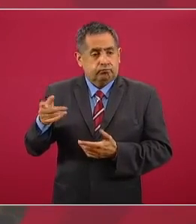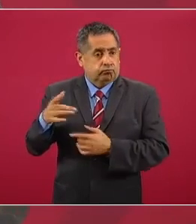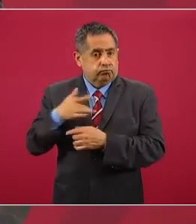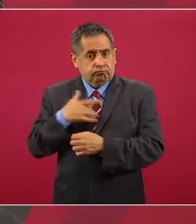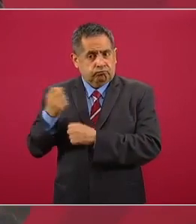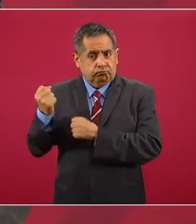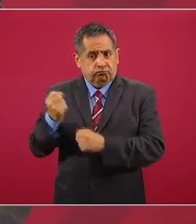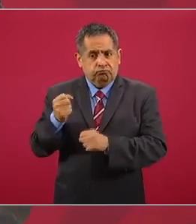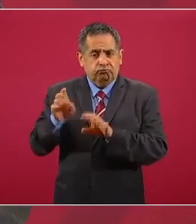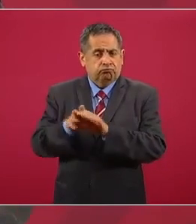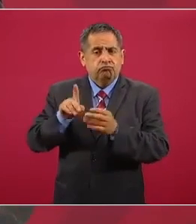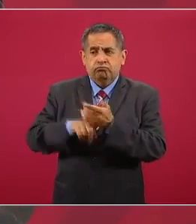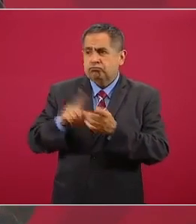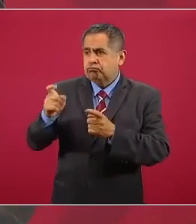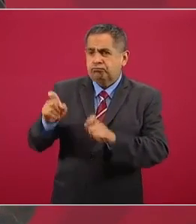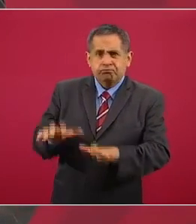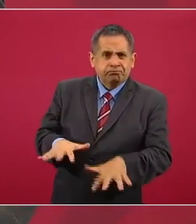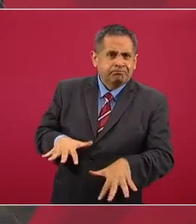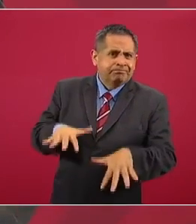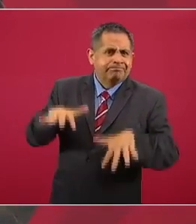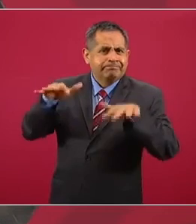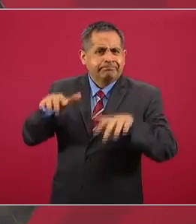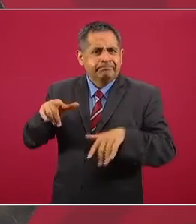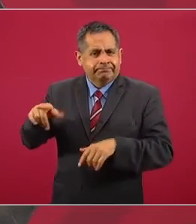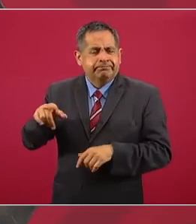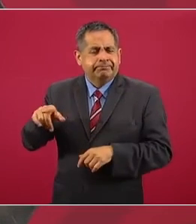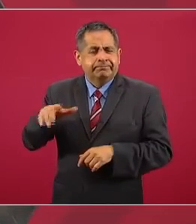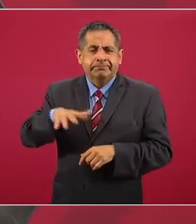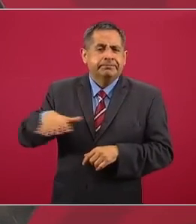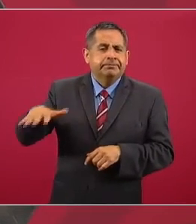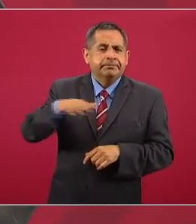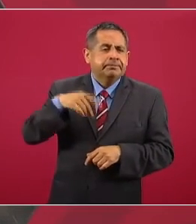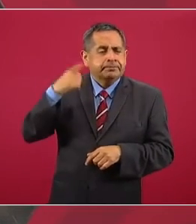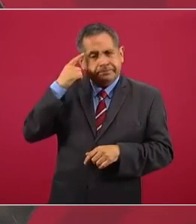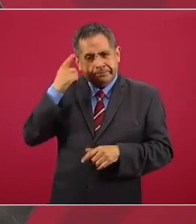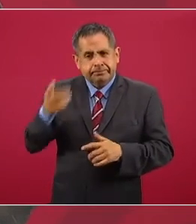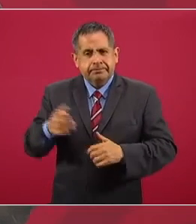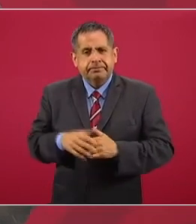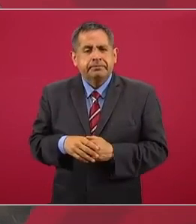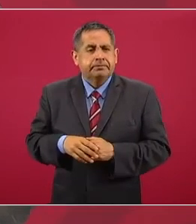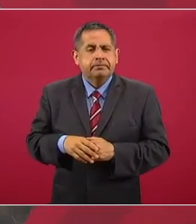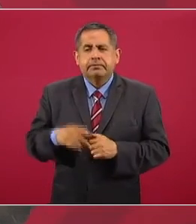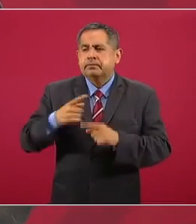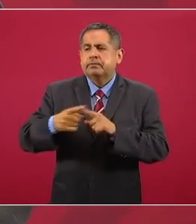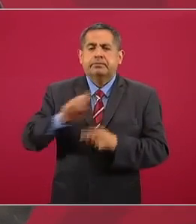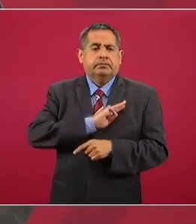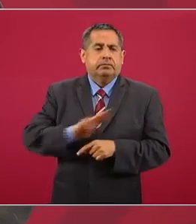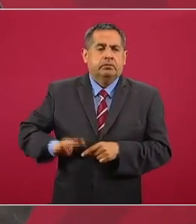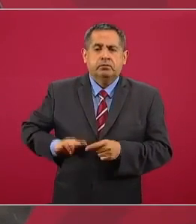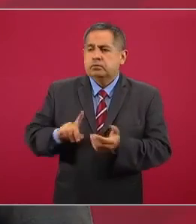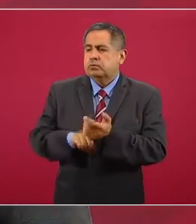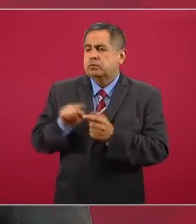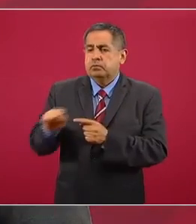fuerte la inundación en varios municipios